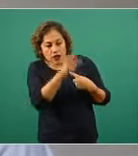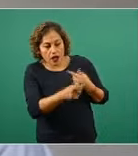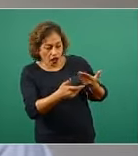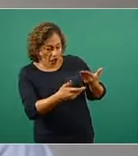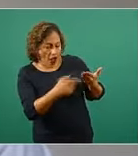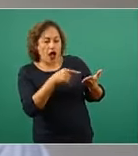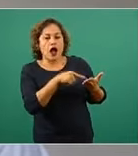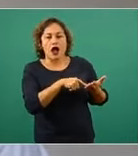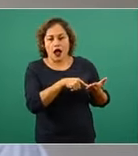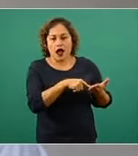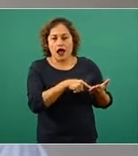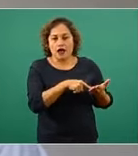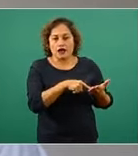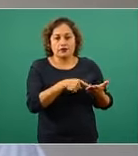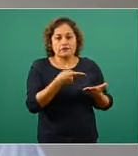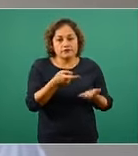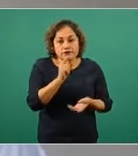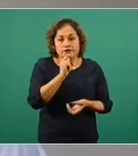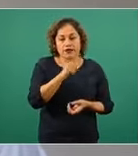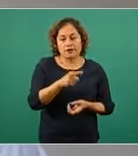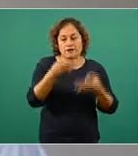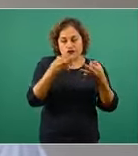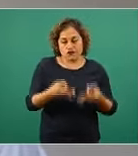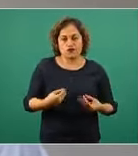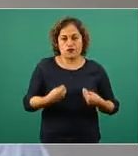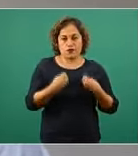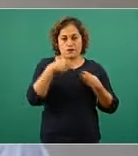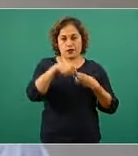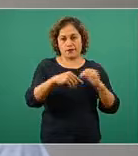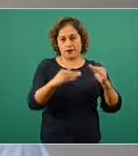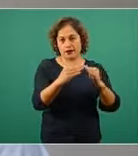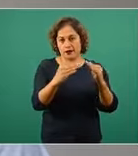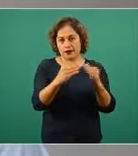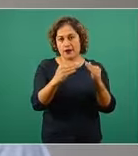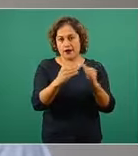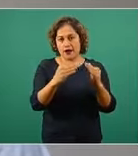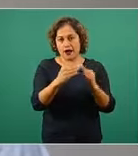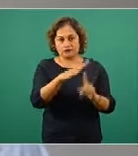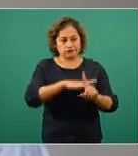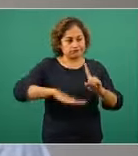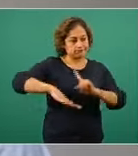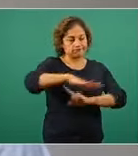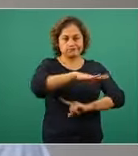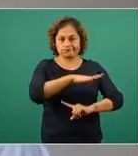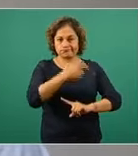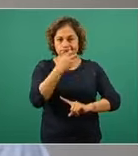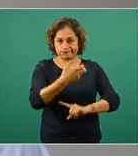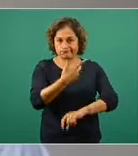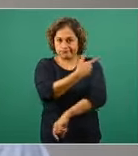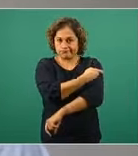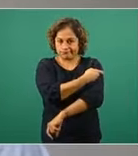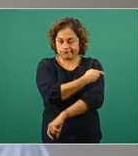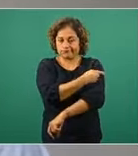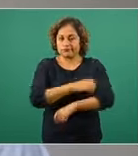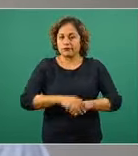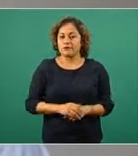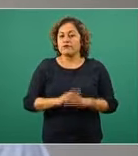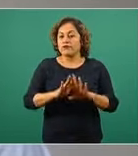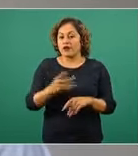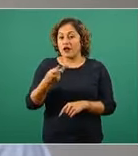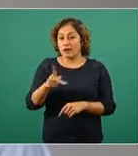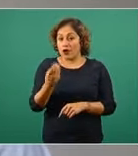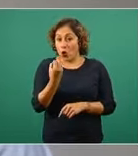de que residen en la localidad donde se está llevando a cabo la campaña, pero no es una obligatoriedad como